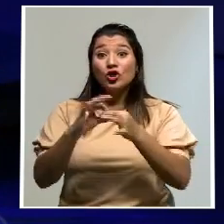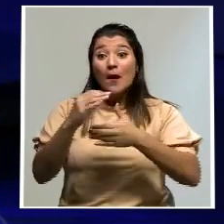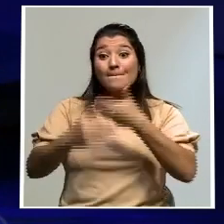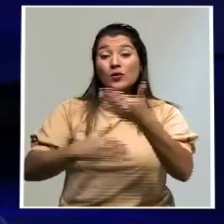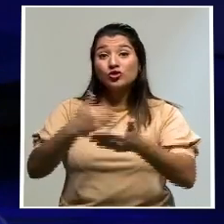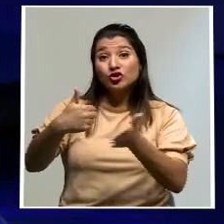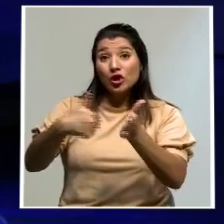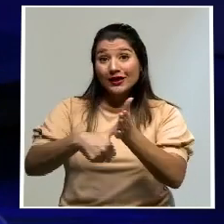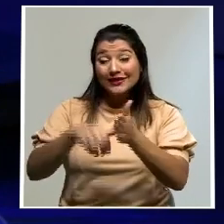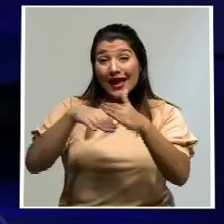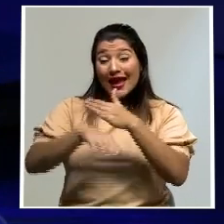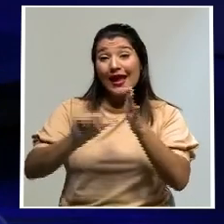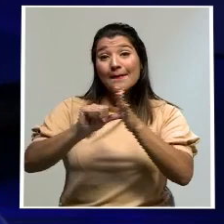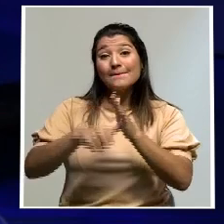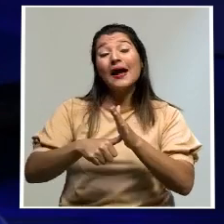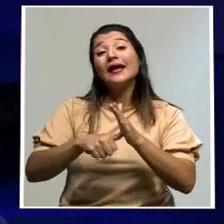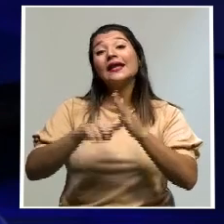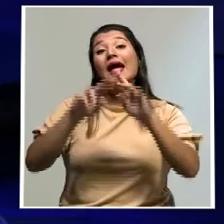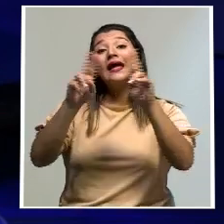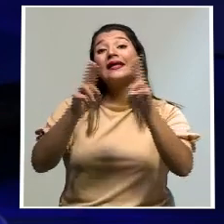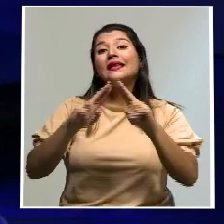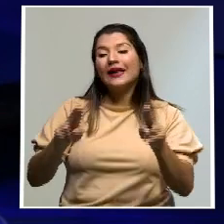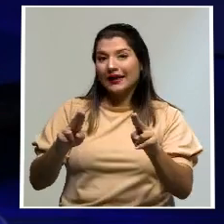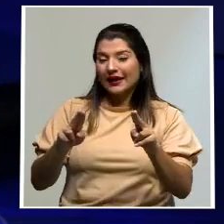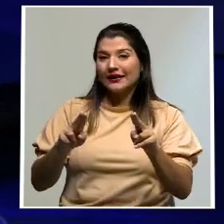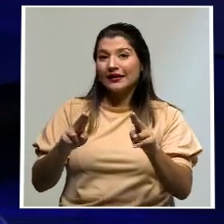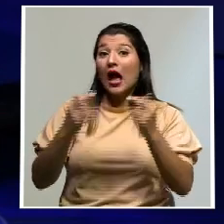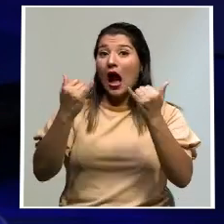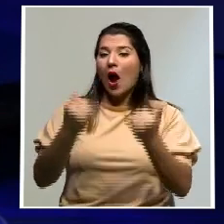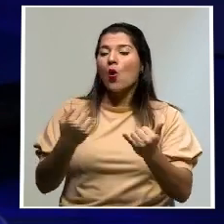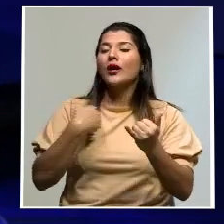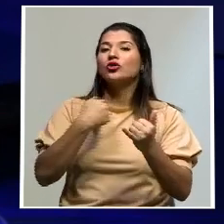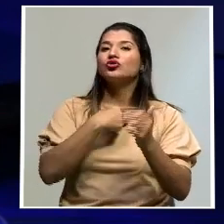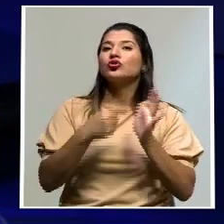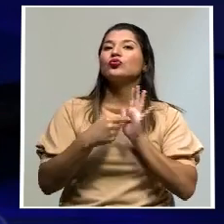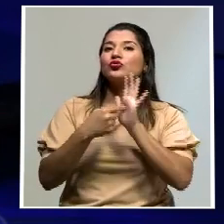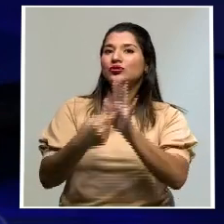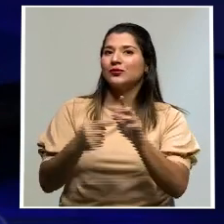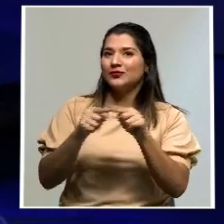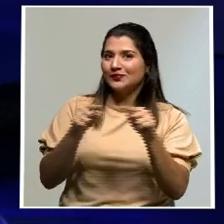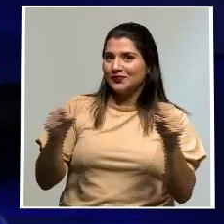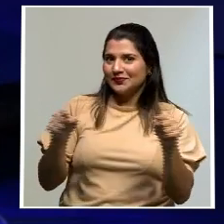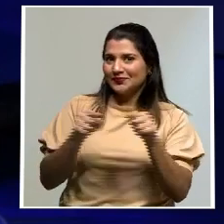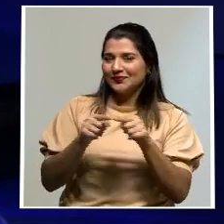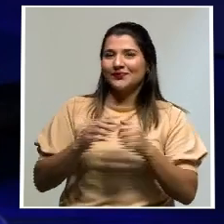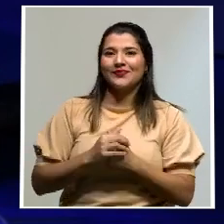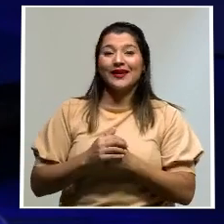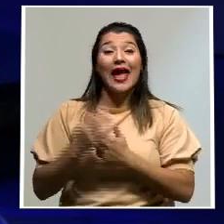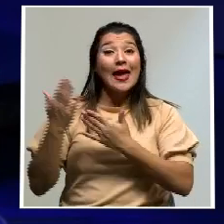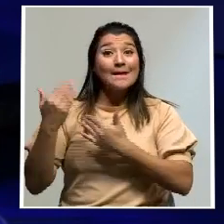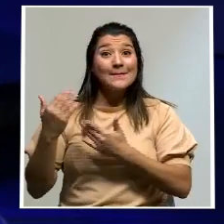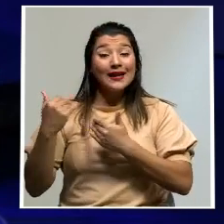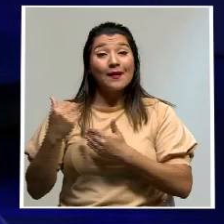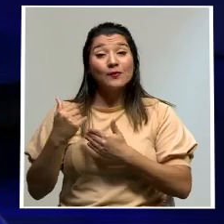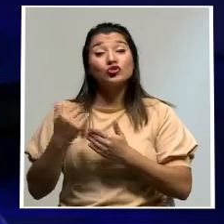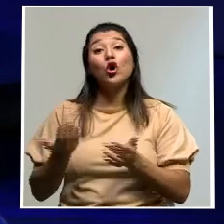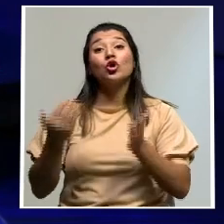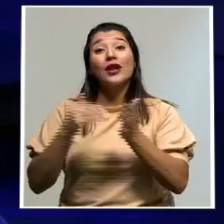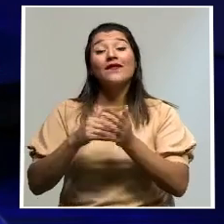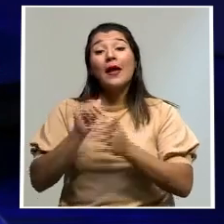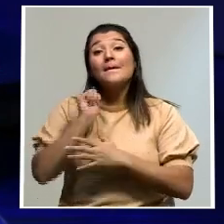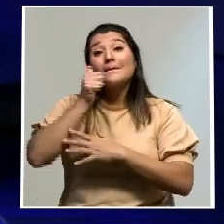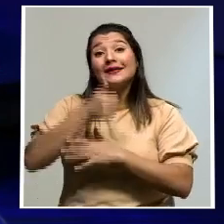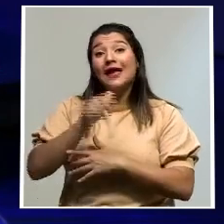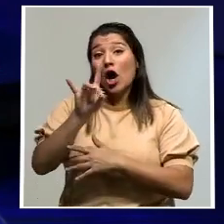elecciones en nuestra página de internet cuya dirección aparece en la pantalla. Los esperamos de nuevo